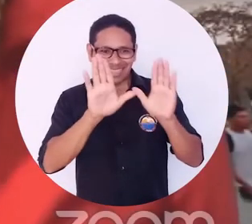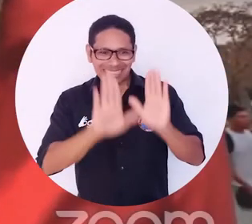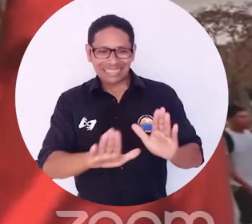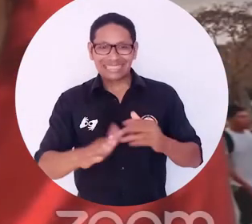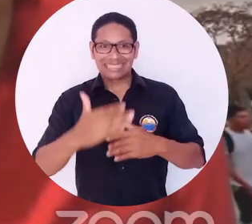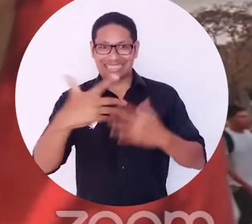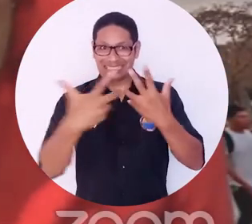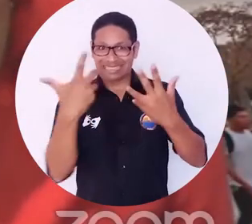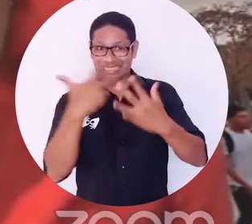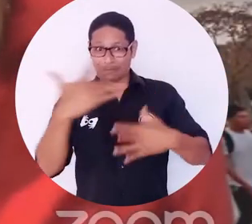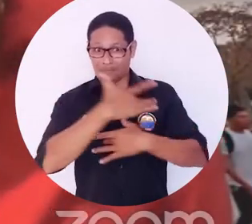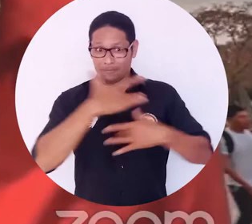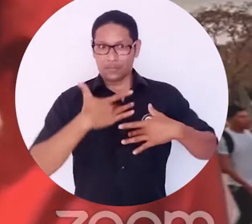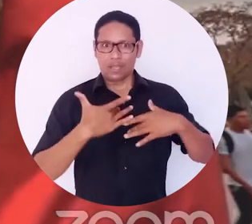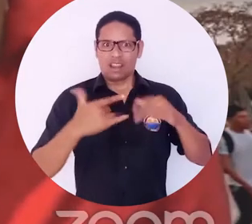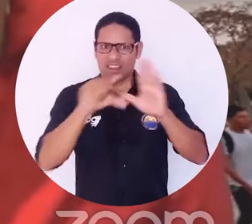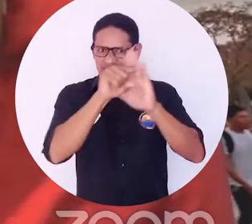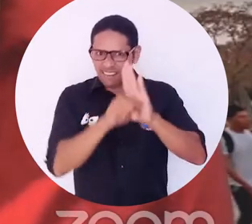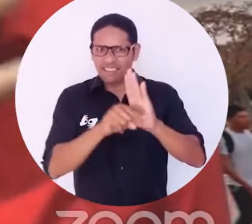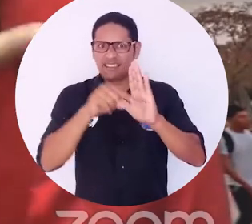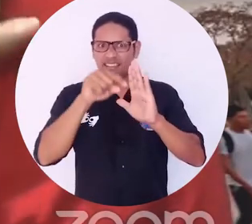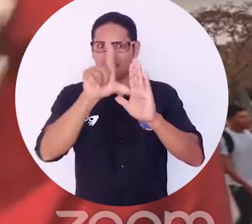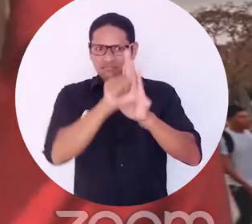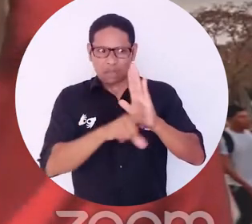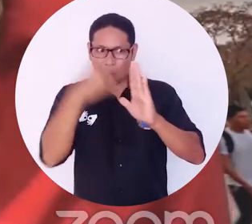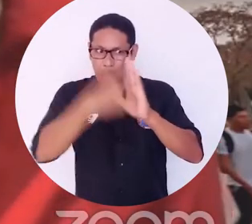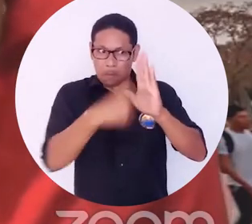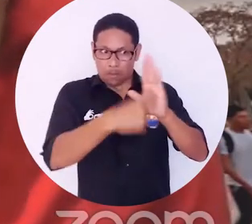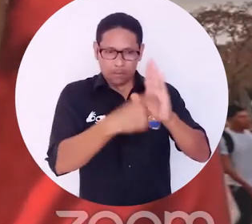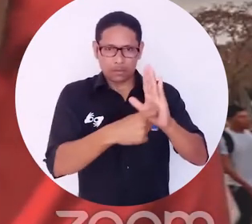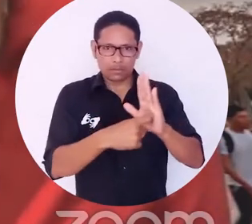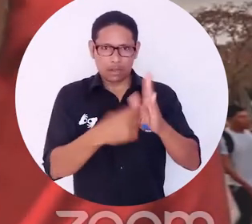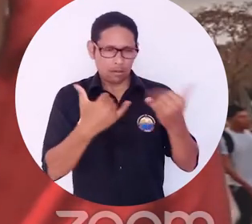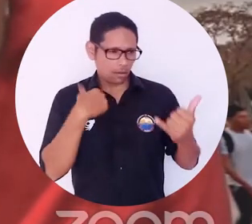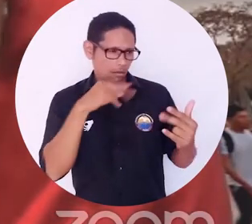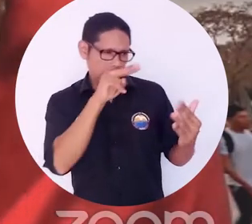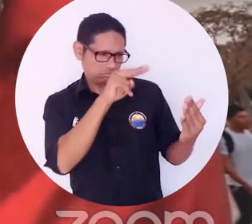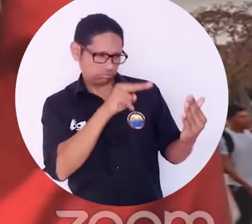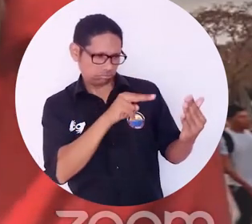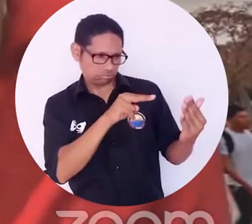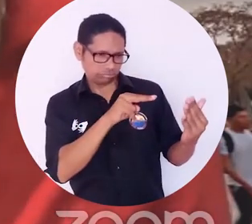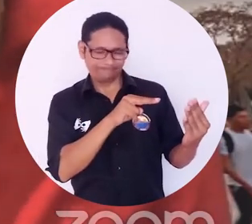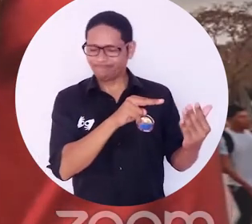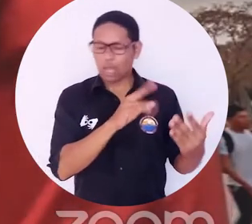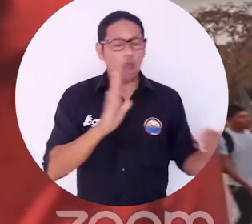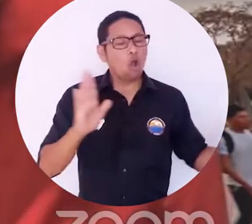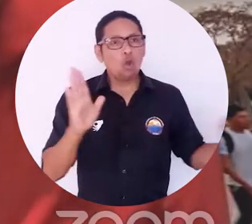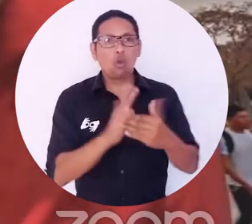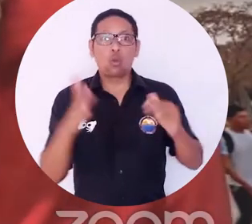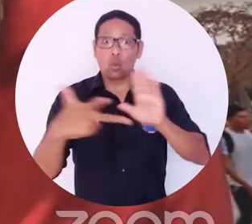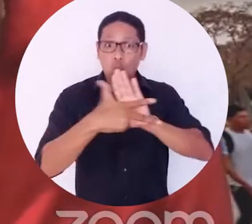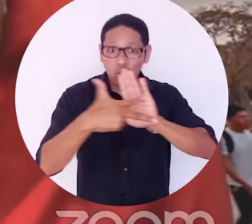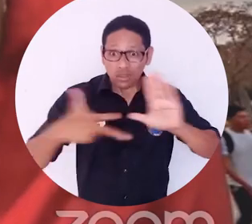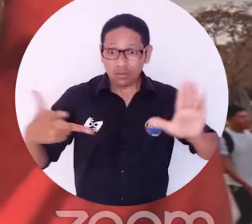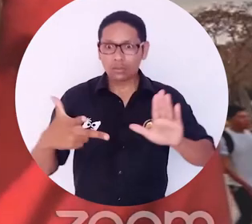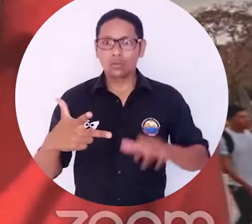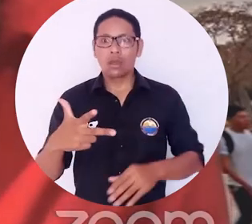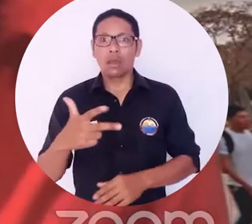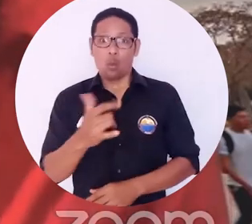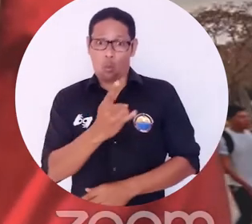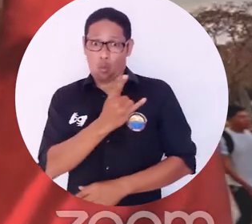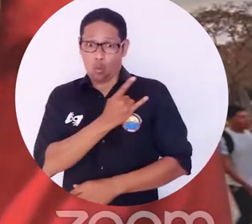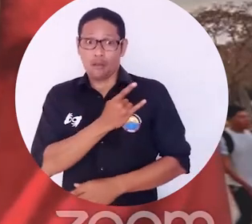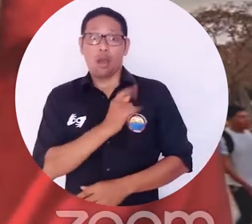Como proyecto de ley está claramente evidenciado que contraviene la Constitución porque va en contra de la autonomía universitaria, que es un